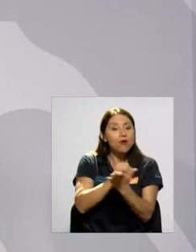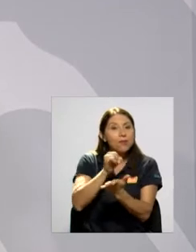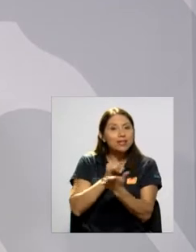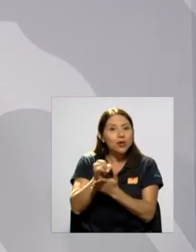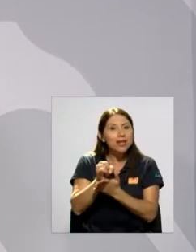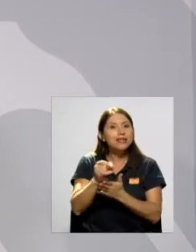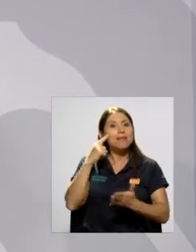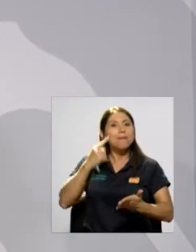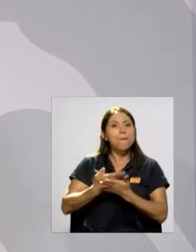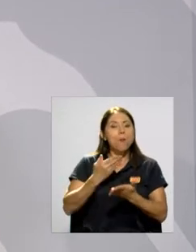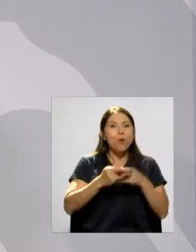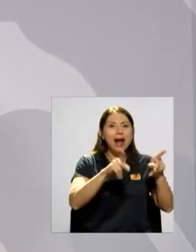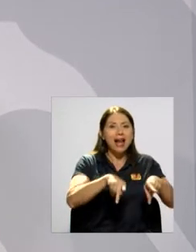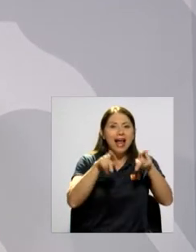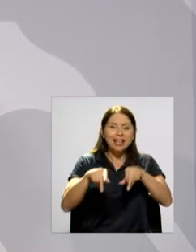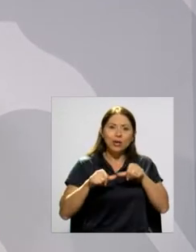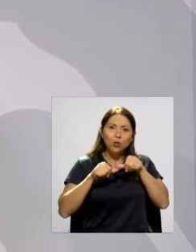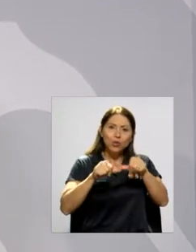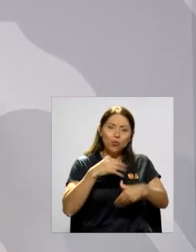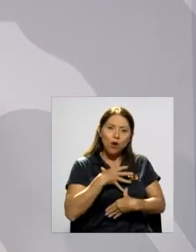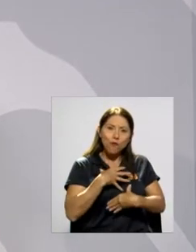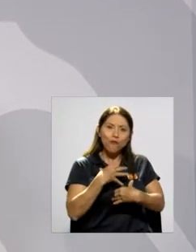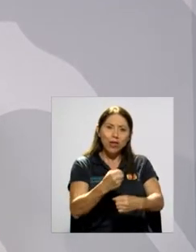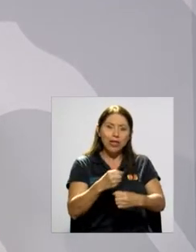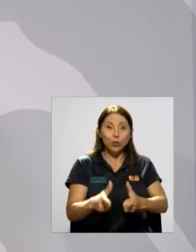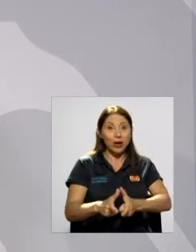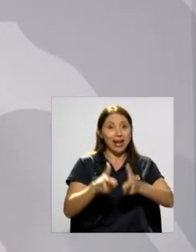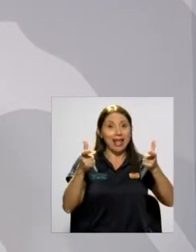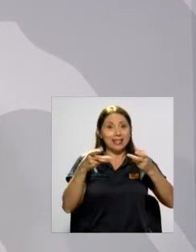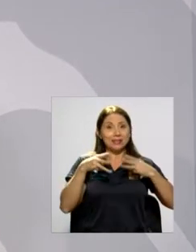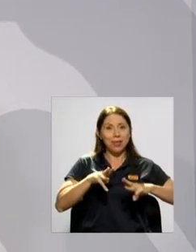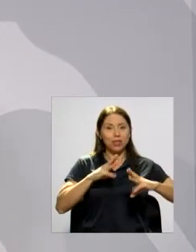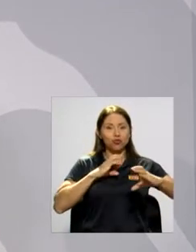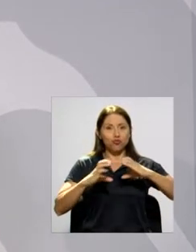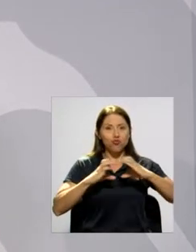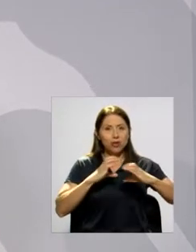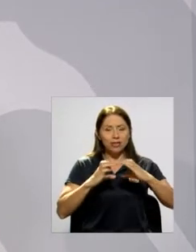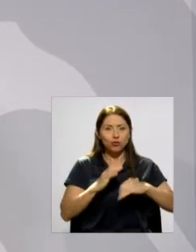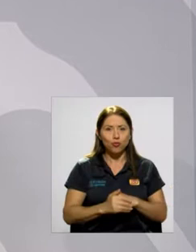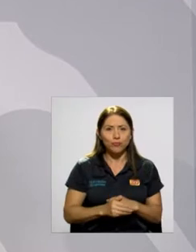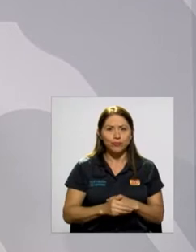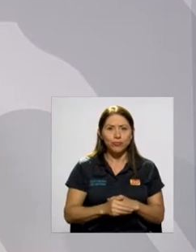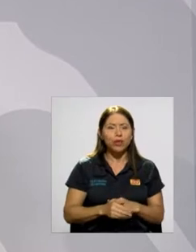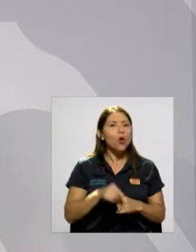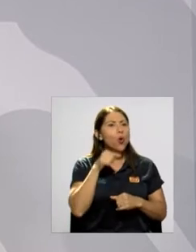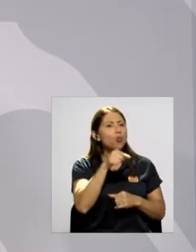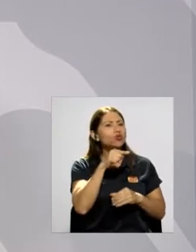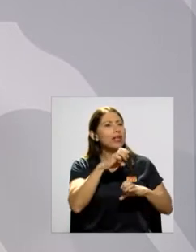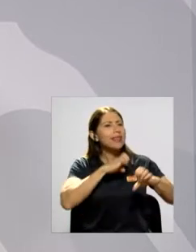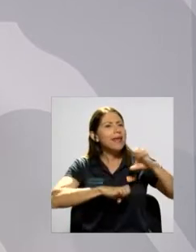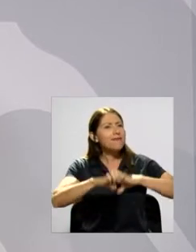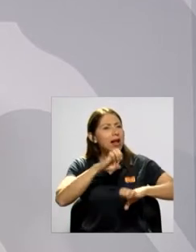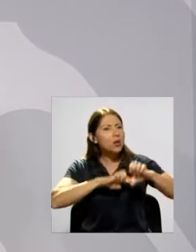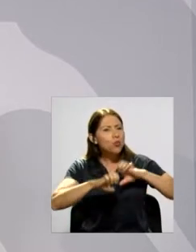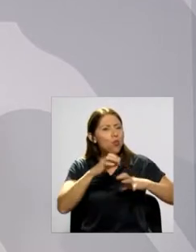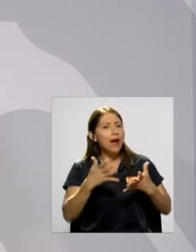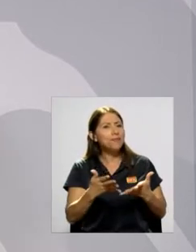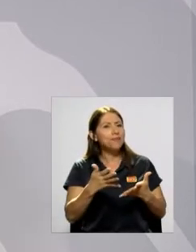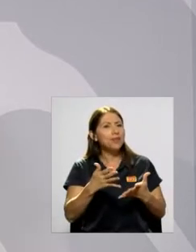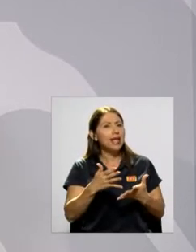confiando en estos grandes medios. ¿Cómo evalúa la credibilidad que aún tienen o de que aún